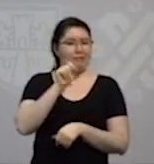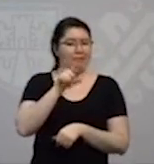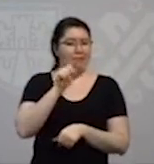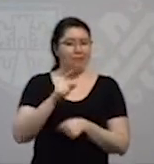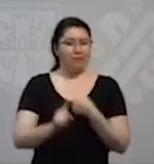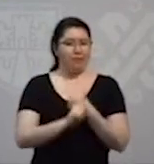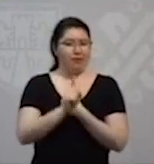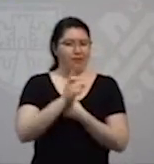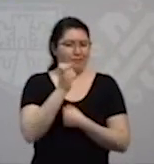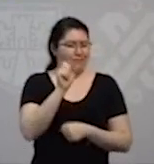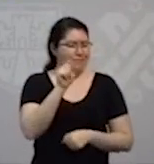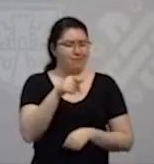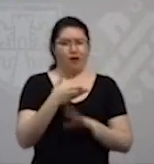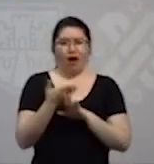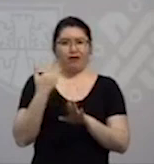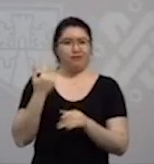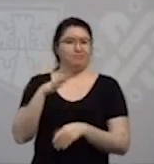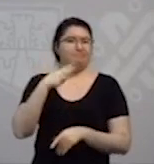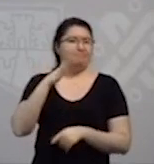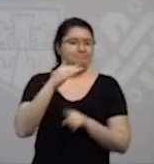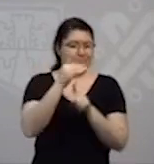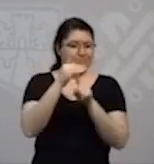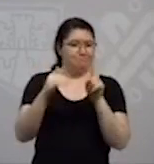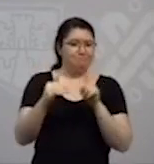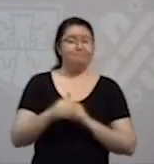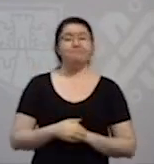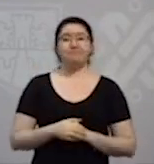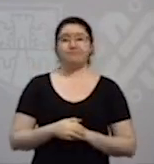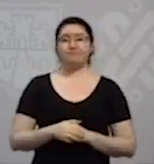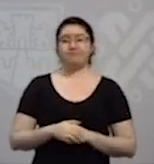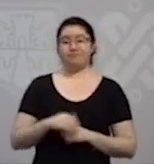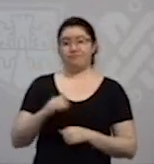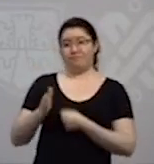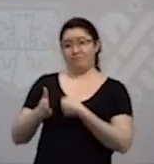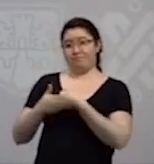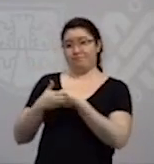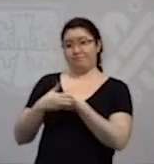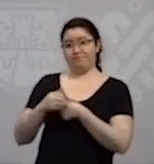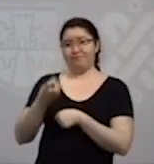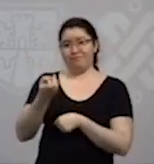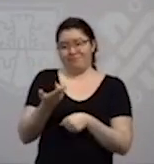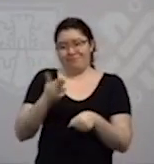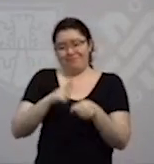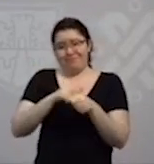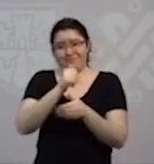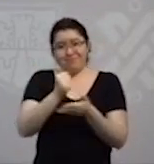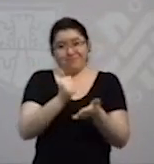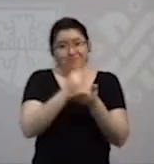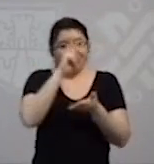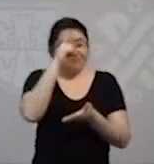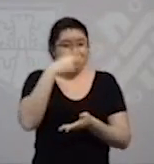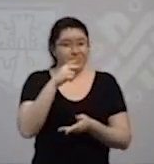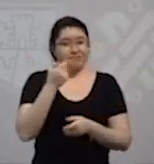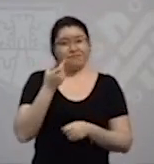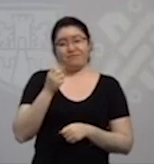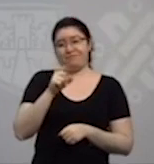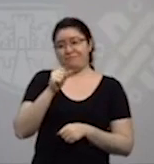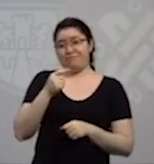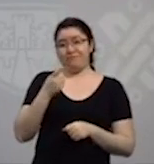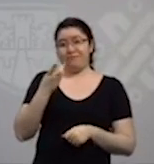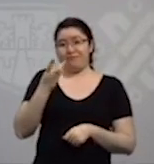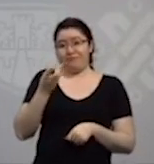Adelante. Estos son las hospitalizaciones en la Ciudad de México. Tenemos 3 días que comenzó a disminuir.